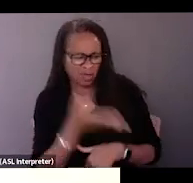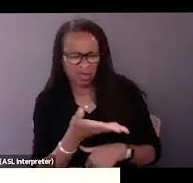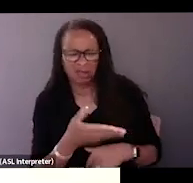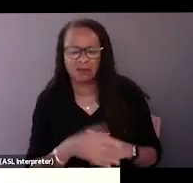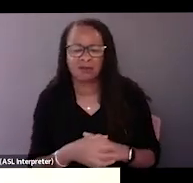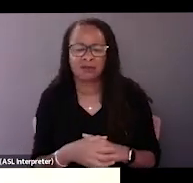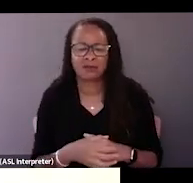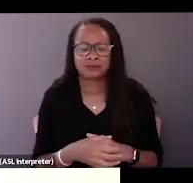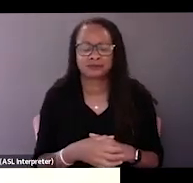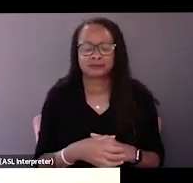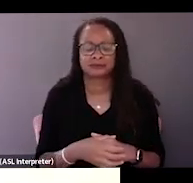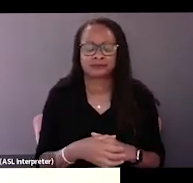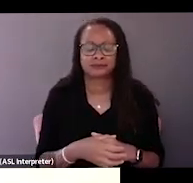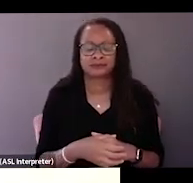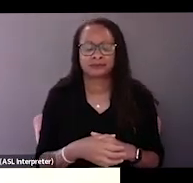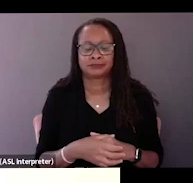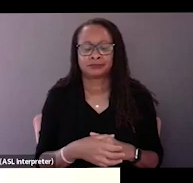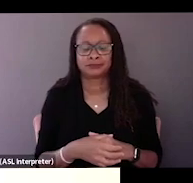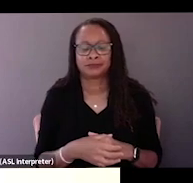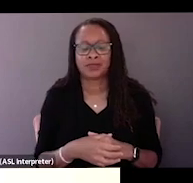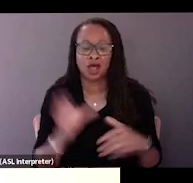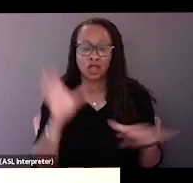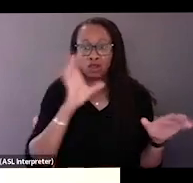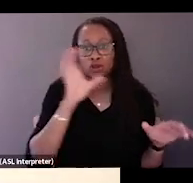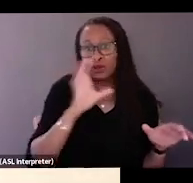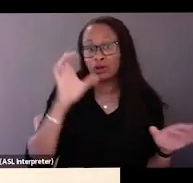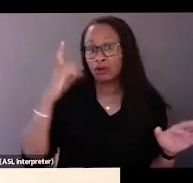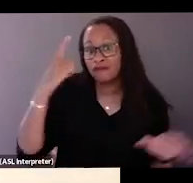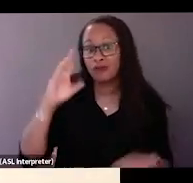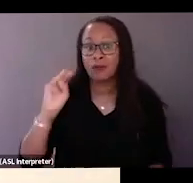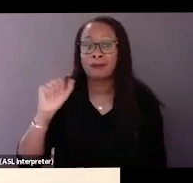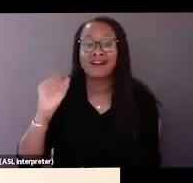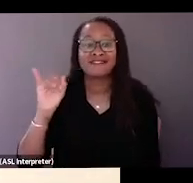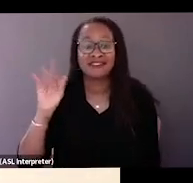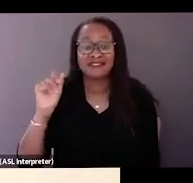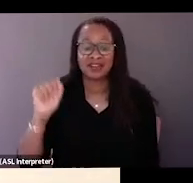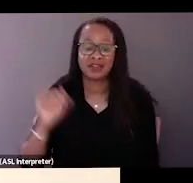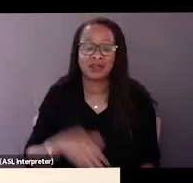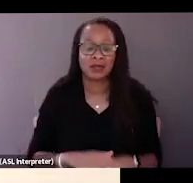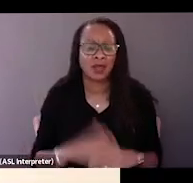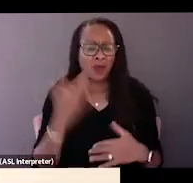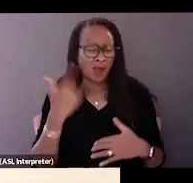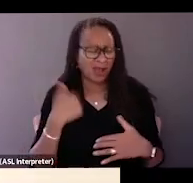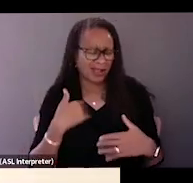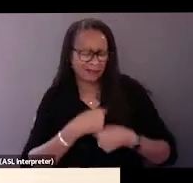buscar a Mafifa, que por qué hice este viaje, o que por qué esta película.